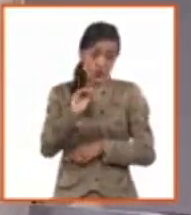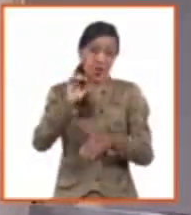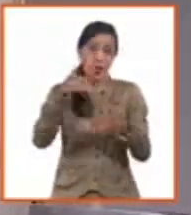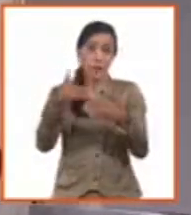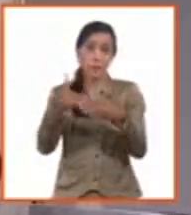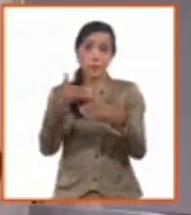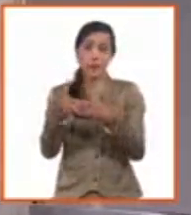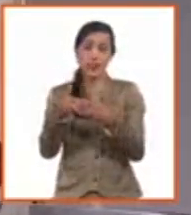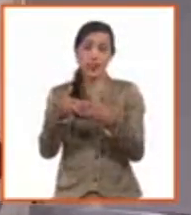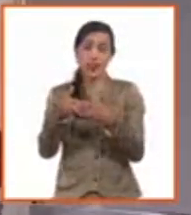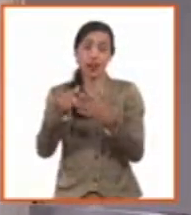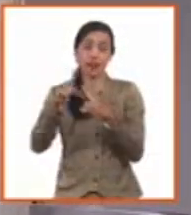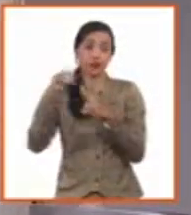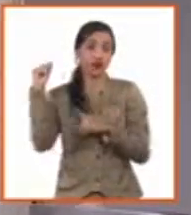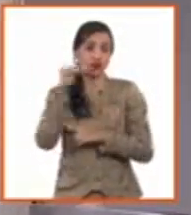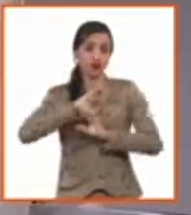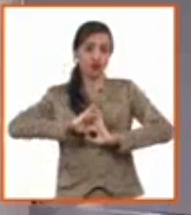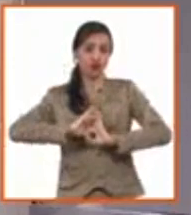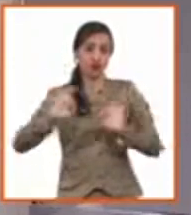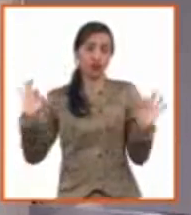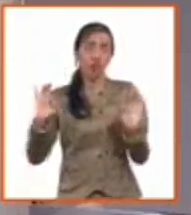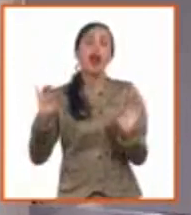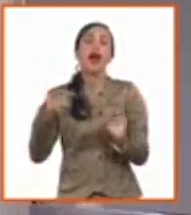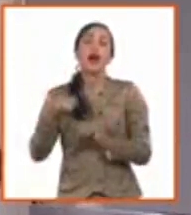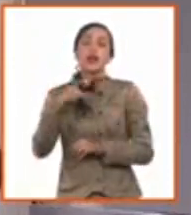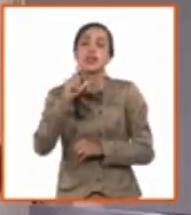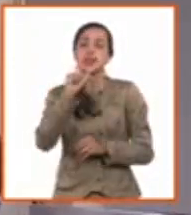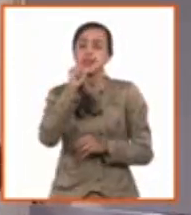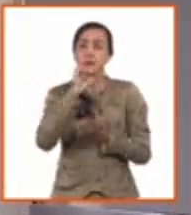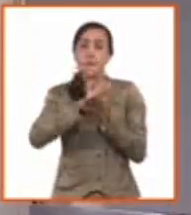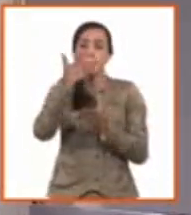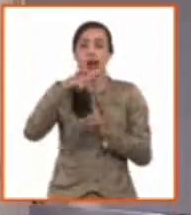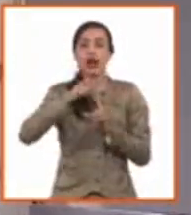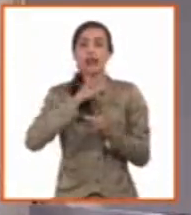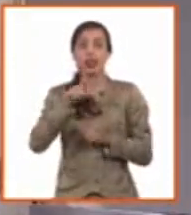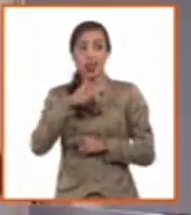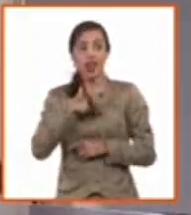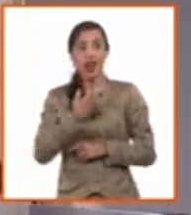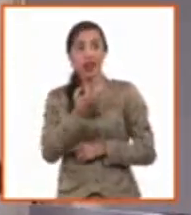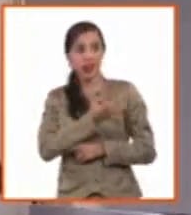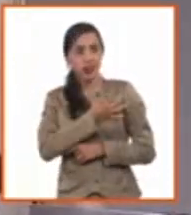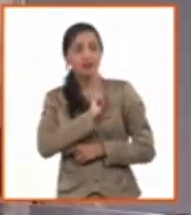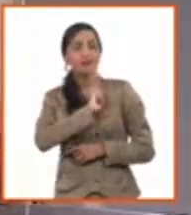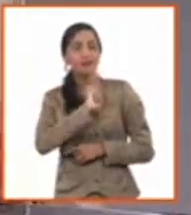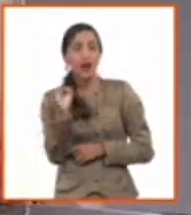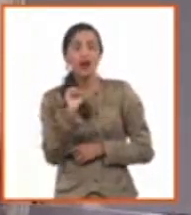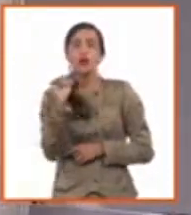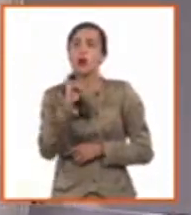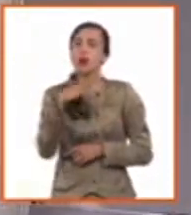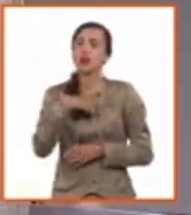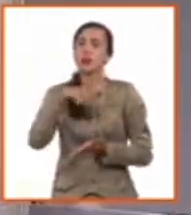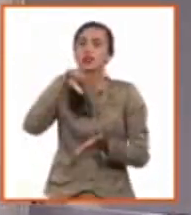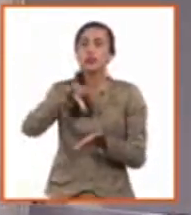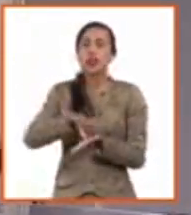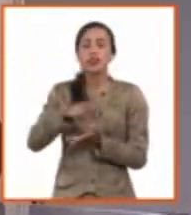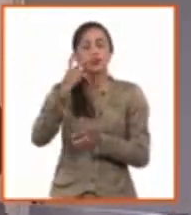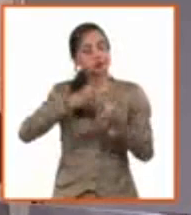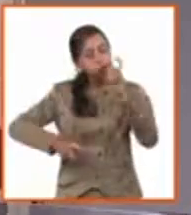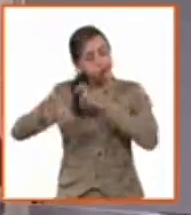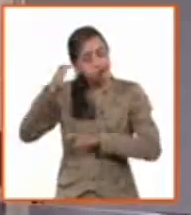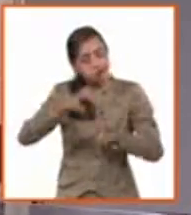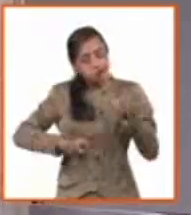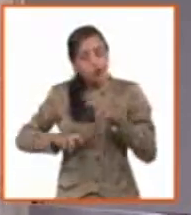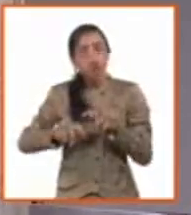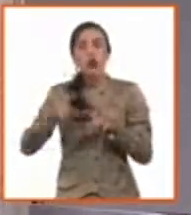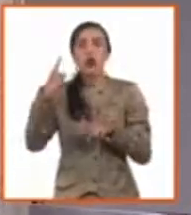de mencionar que es la empresa de alta tecnología que sin maten logró alcanzarla pero además tenemos centros de investigación en that y